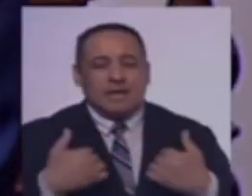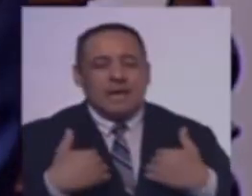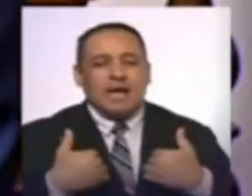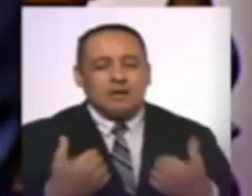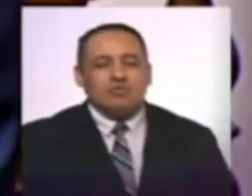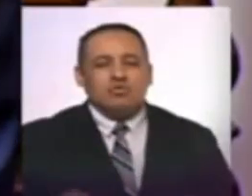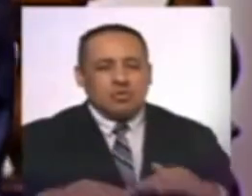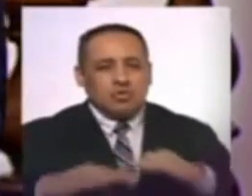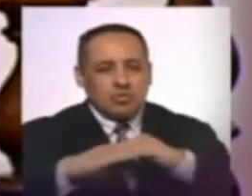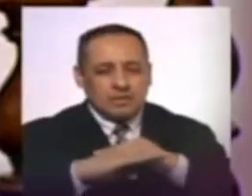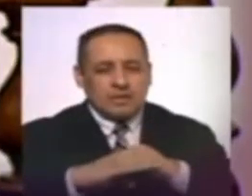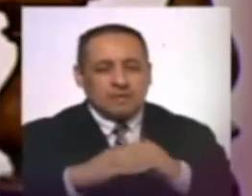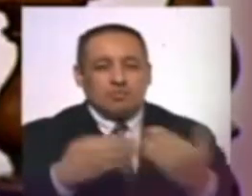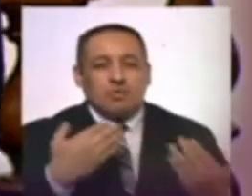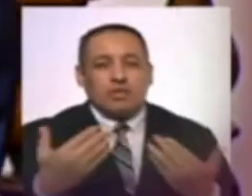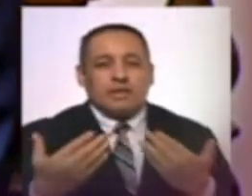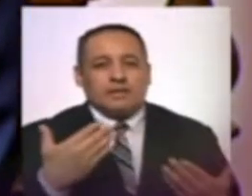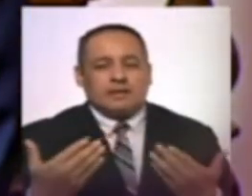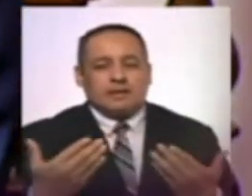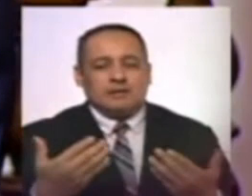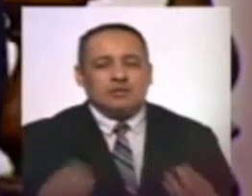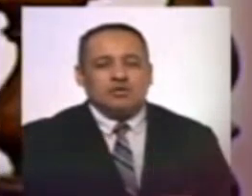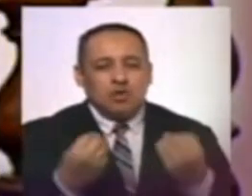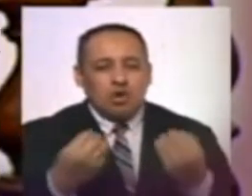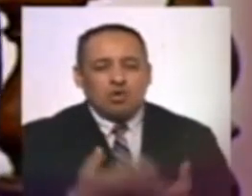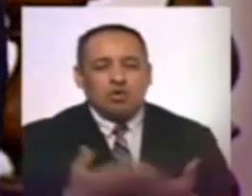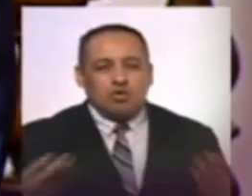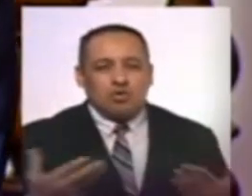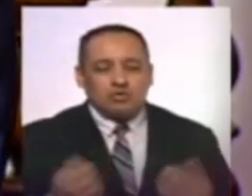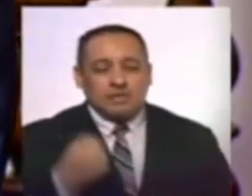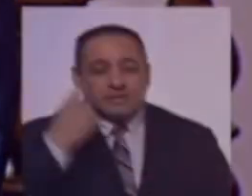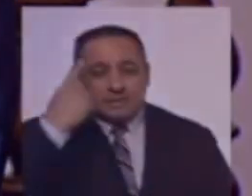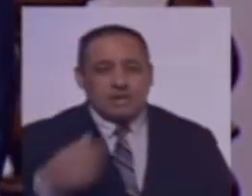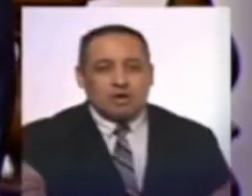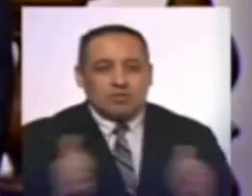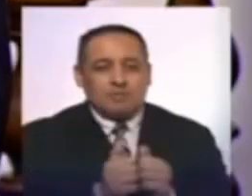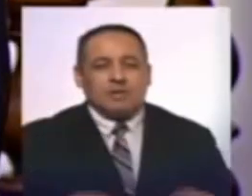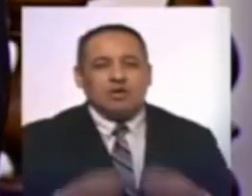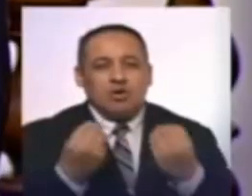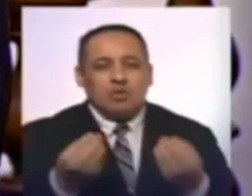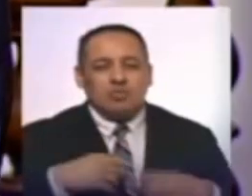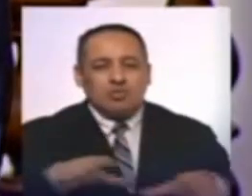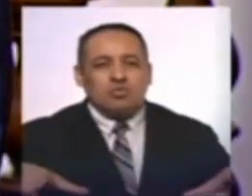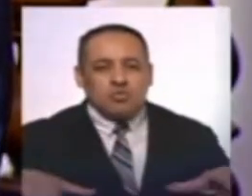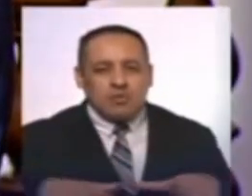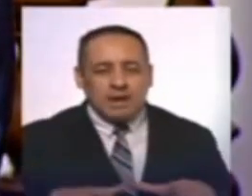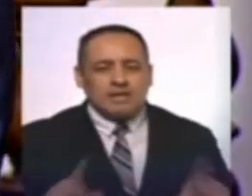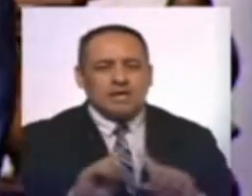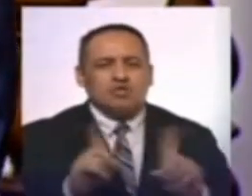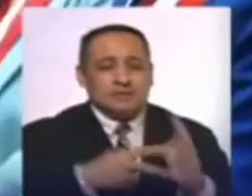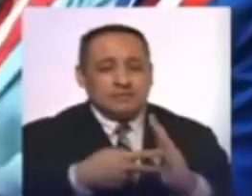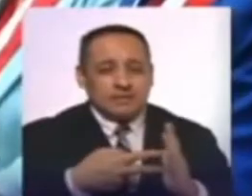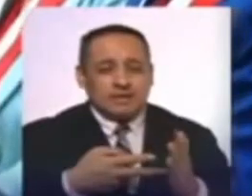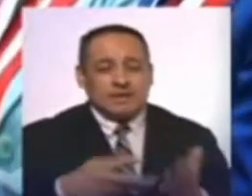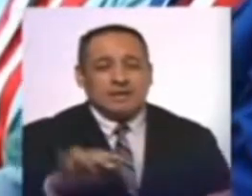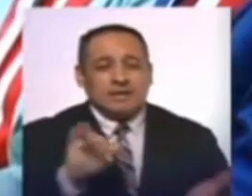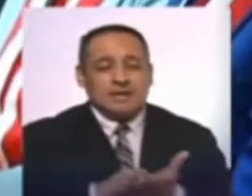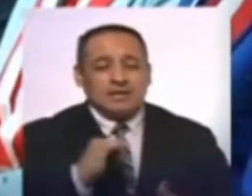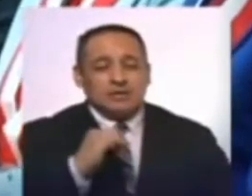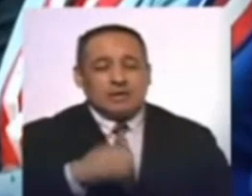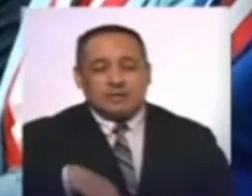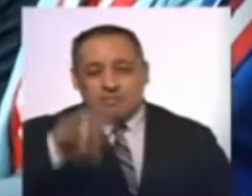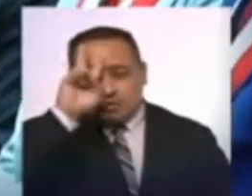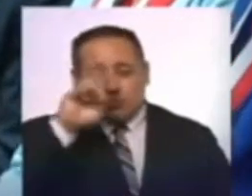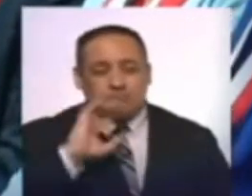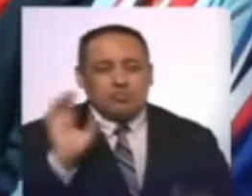una democracia moderna, con elementos complementarios e instituciones sin las cuales no se puede